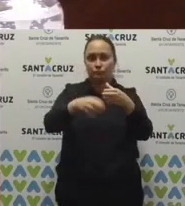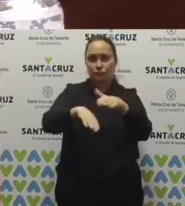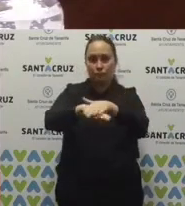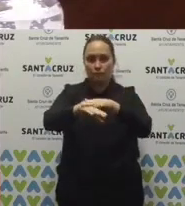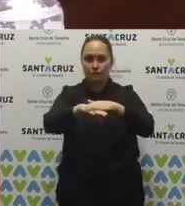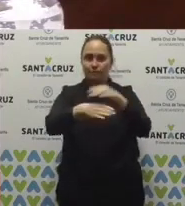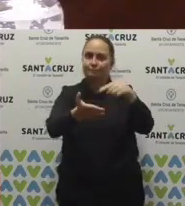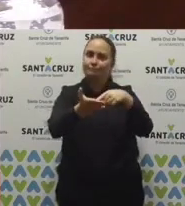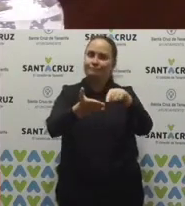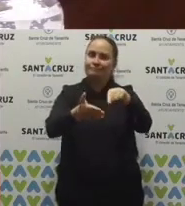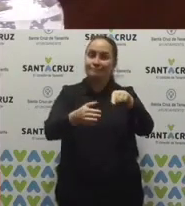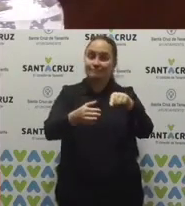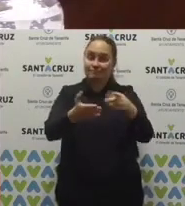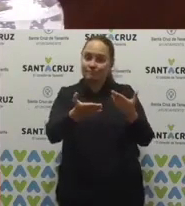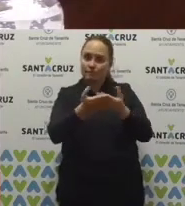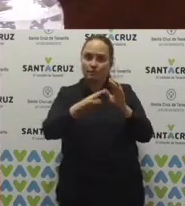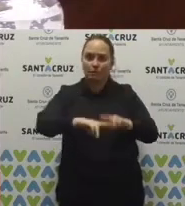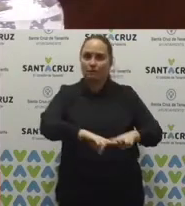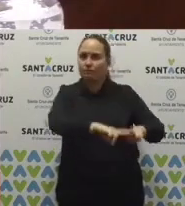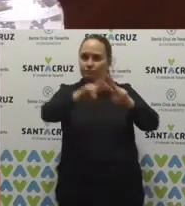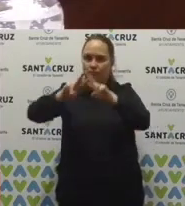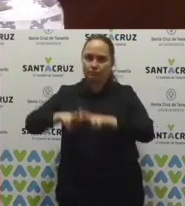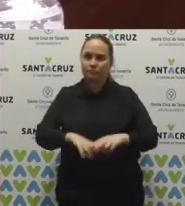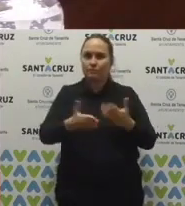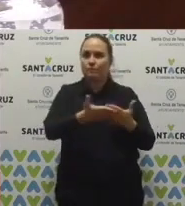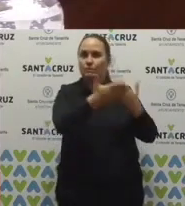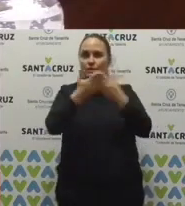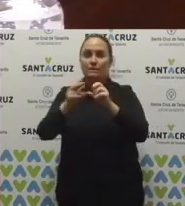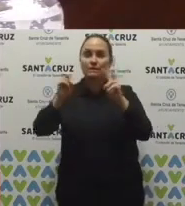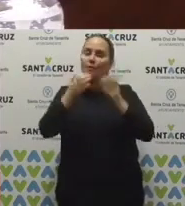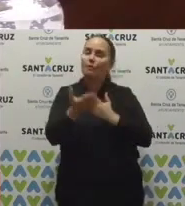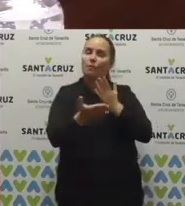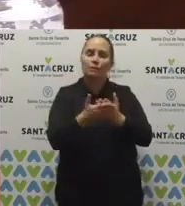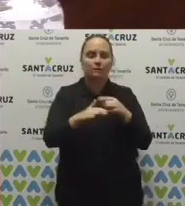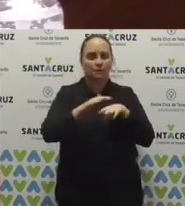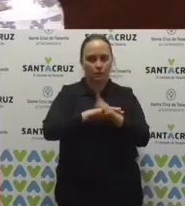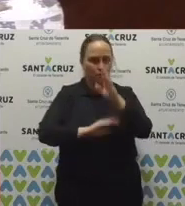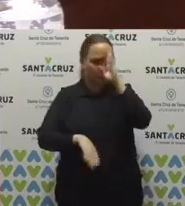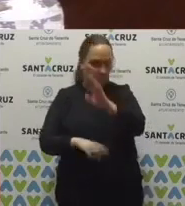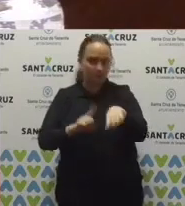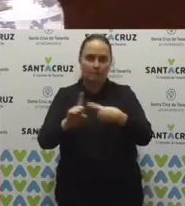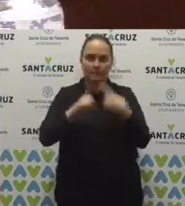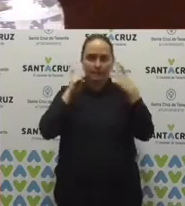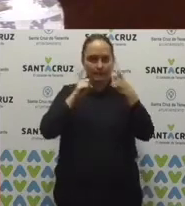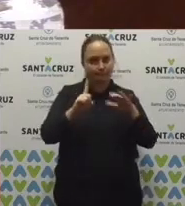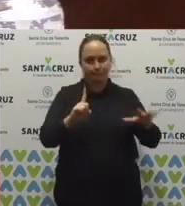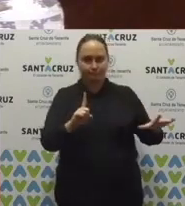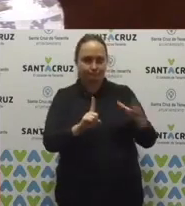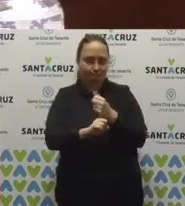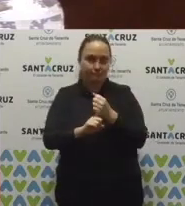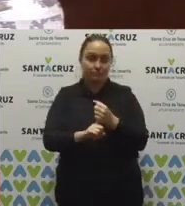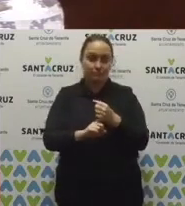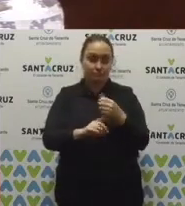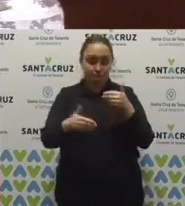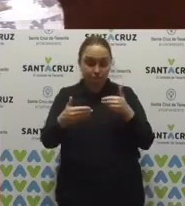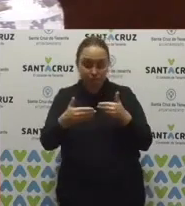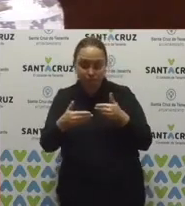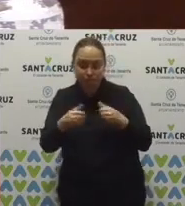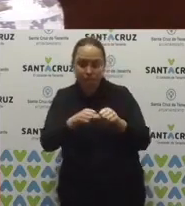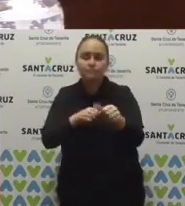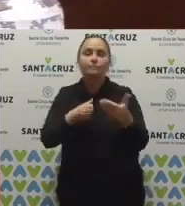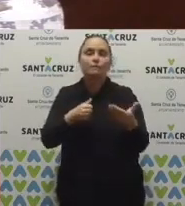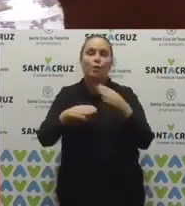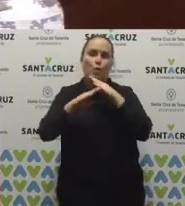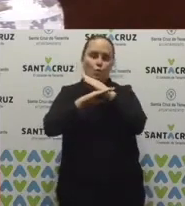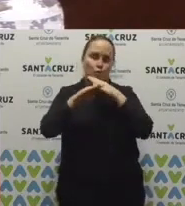esta gestión directa esta propuesta de gestión directa y abordarla a partir de octubre que es cuando acaba en